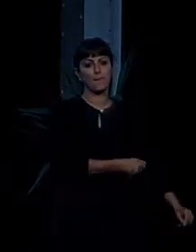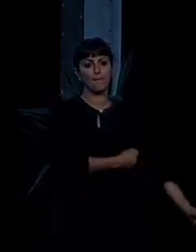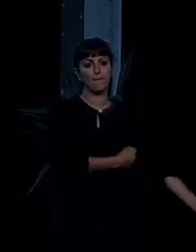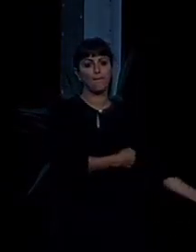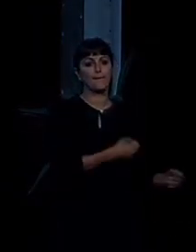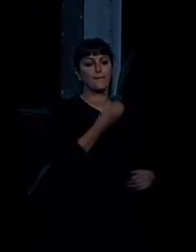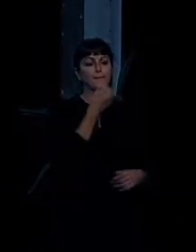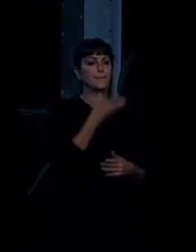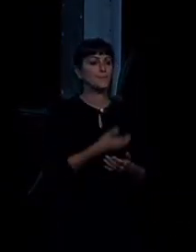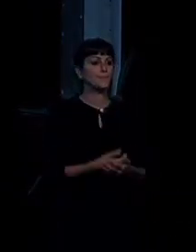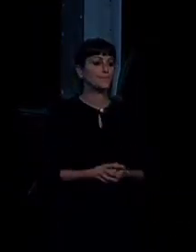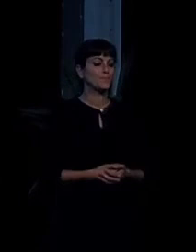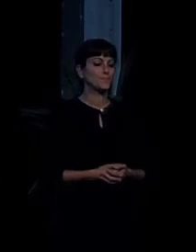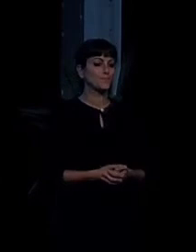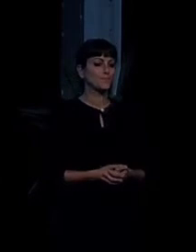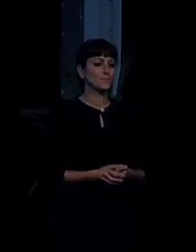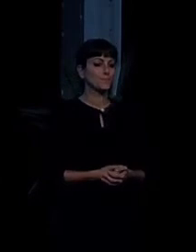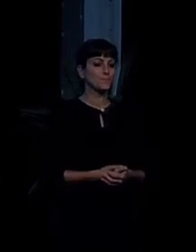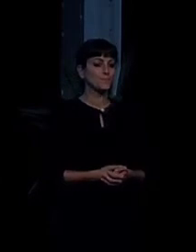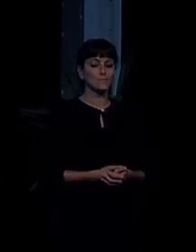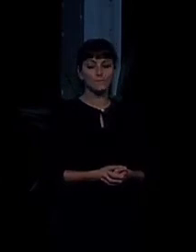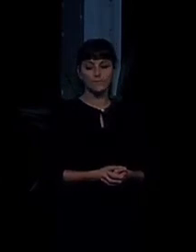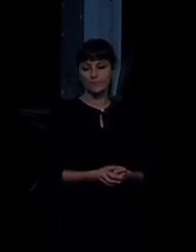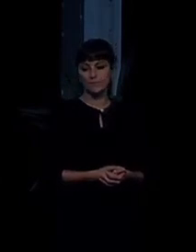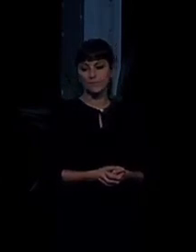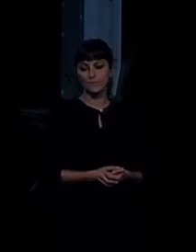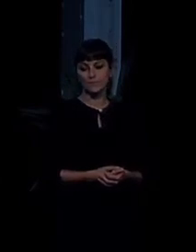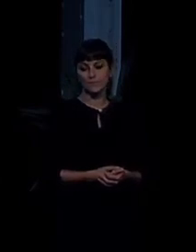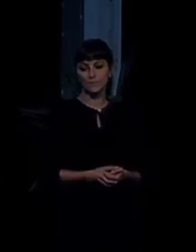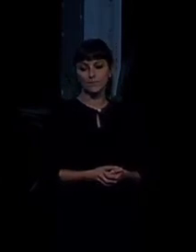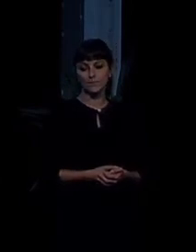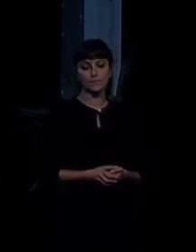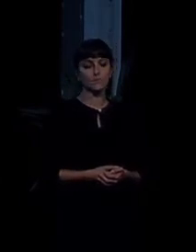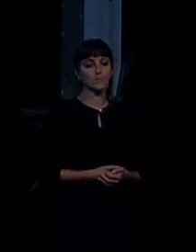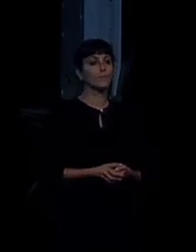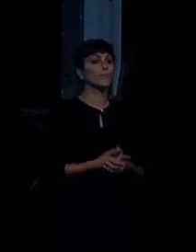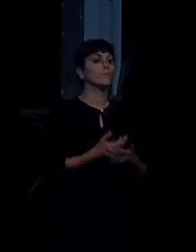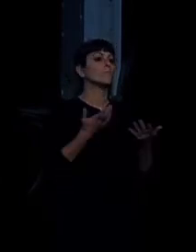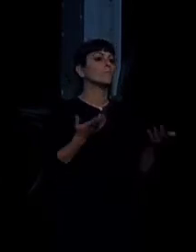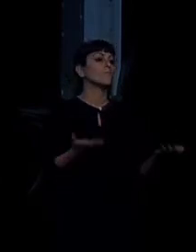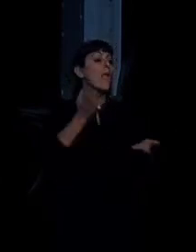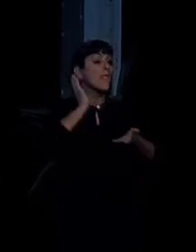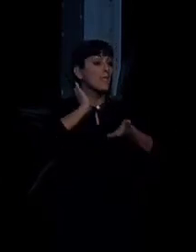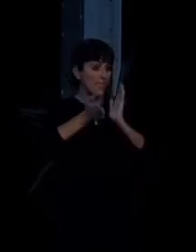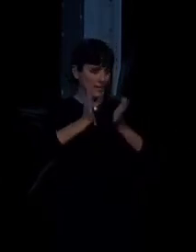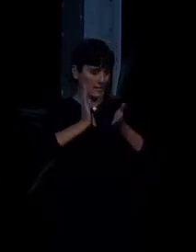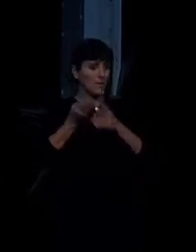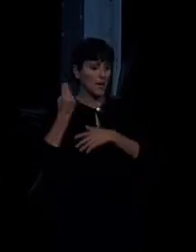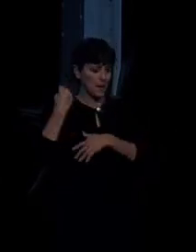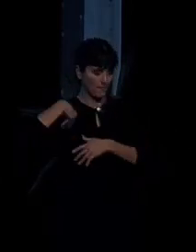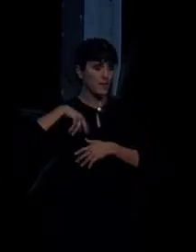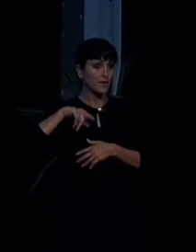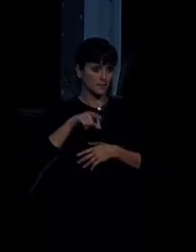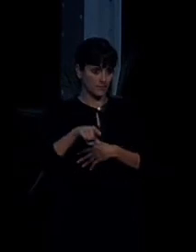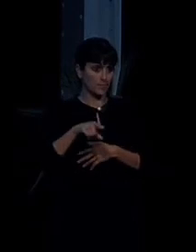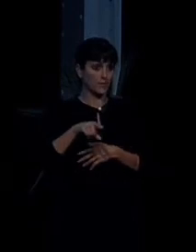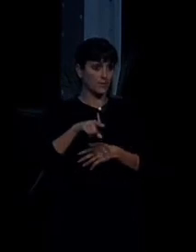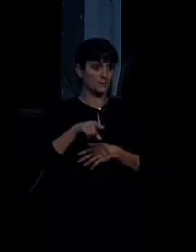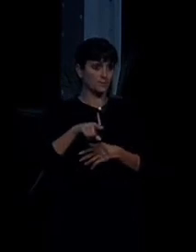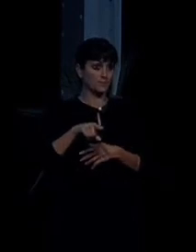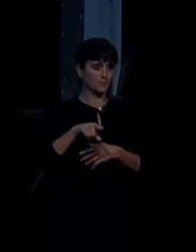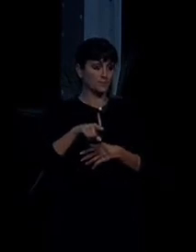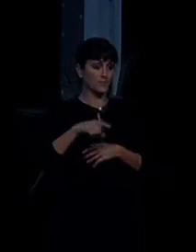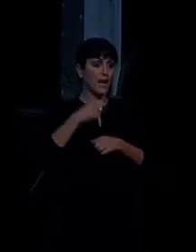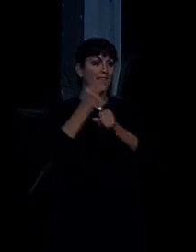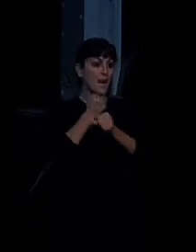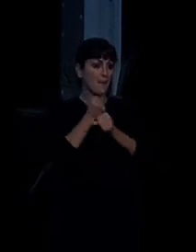Bueno, si la disciplina del terror sexual es tan eficaz, se debe en parte a que cuenta con un mecanismo de ocultación que en mi